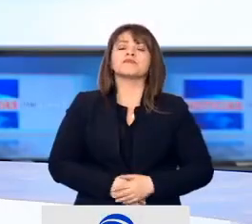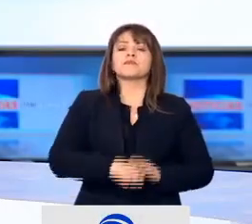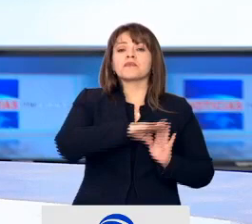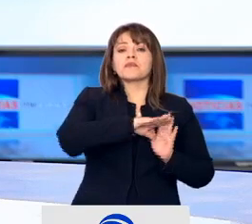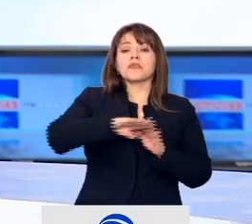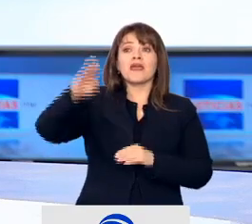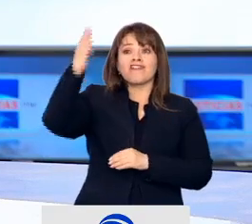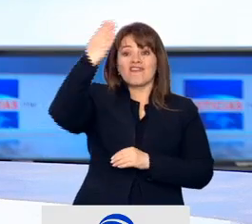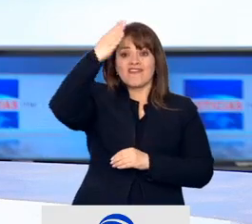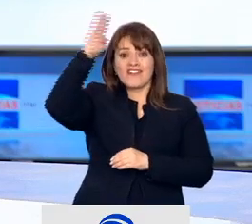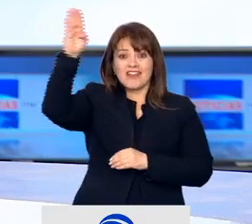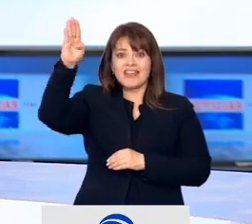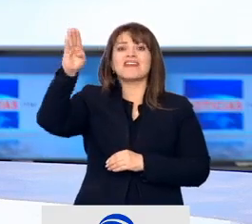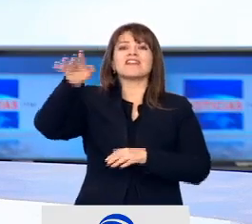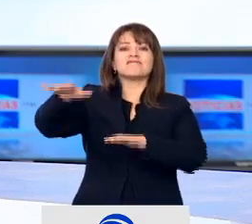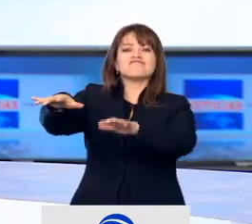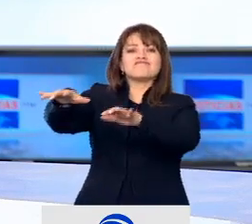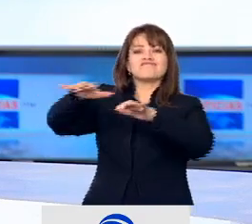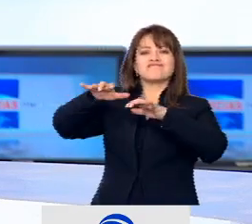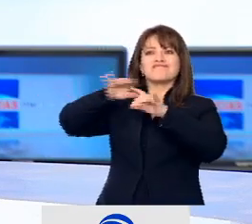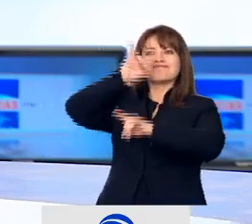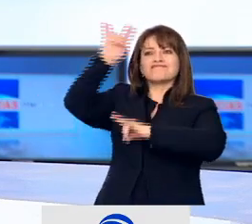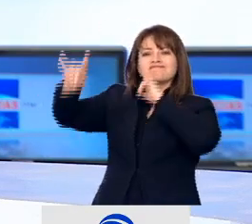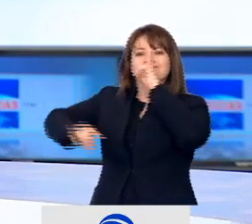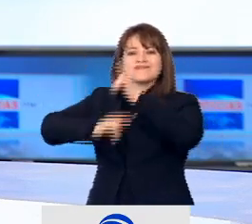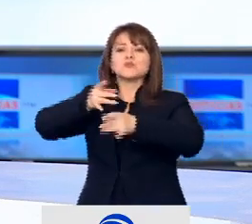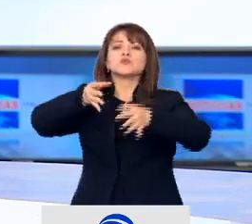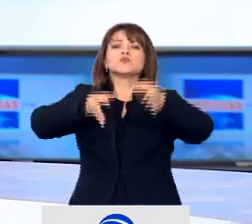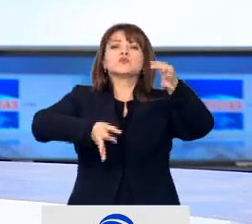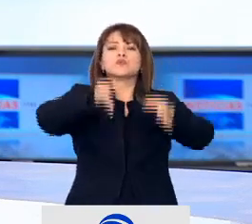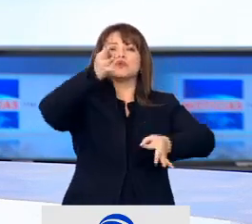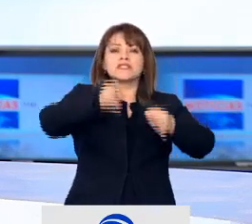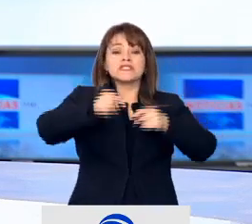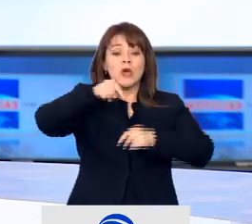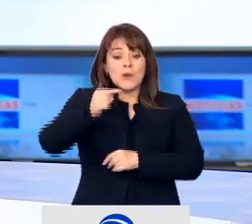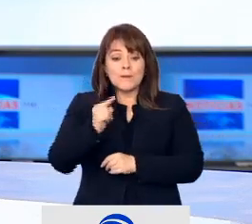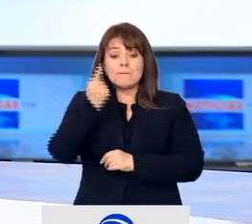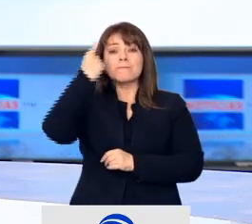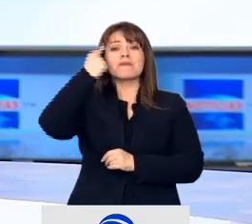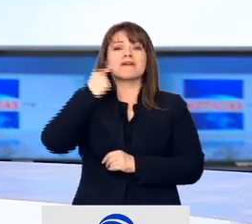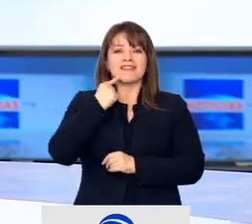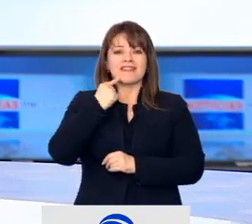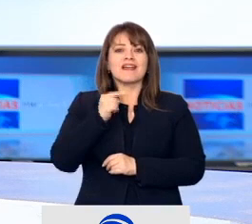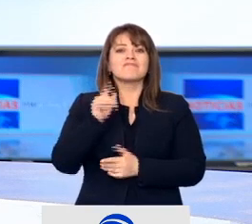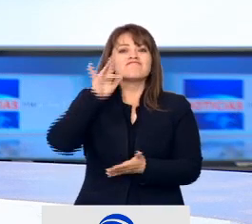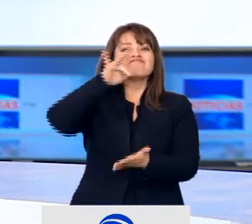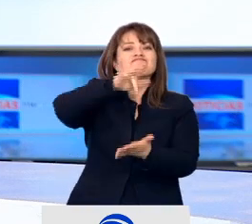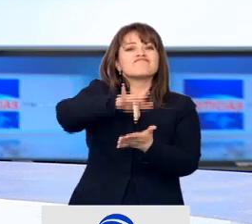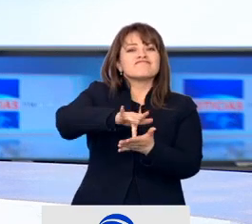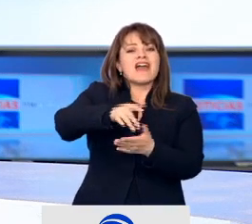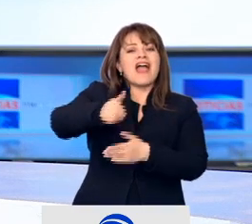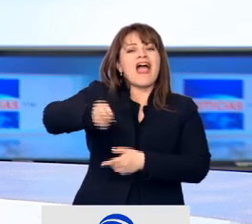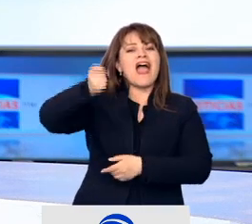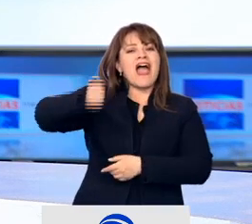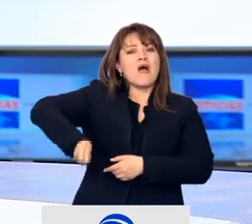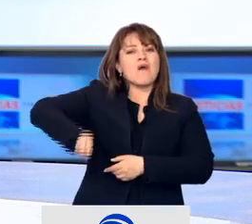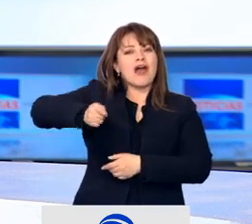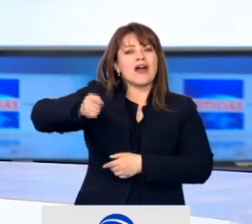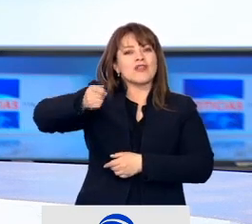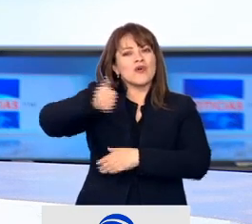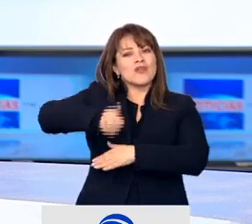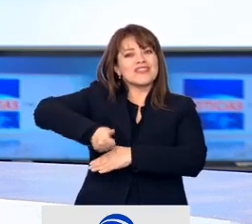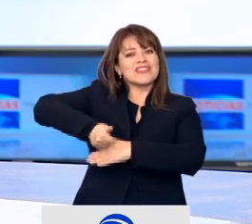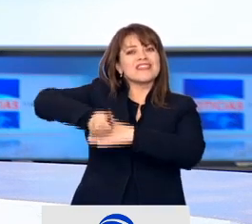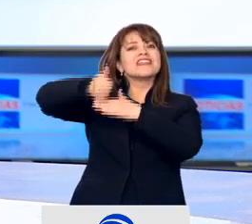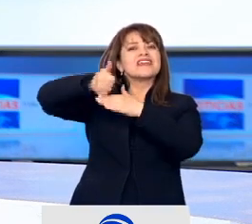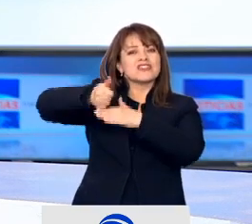En Barranquilla avanza el Congreso Mundial de Juristas. En su primer día se contó con la visita del abogado y director de la Academia, Chaco Bea.